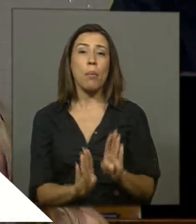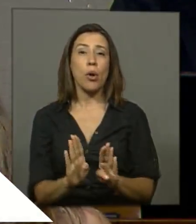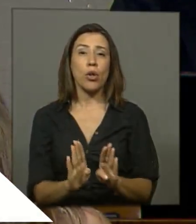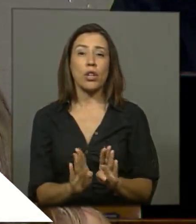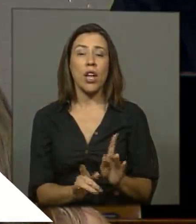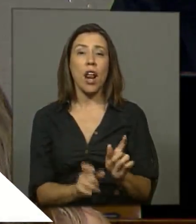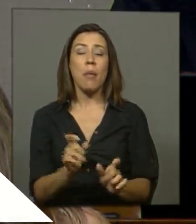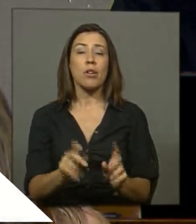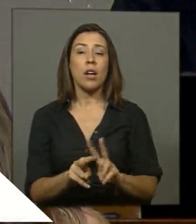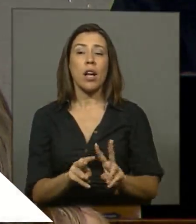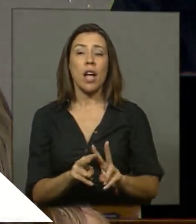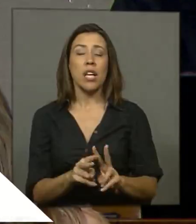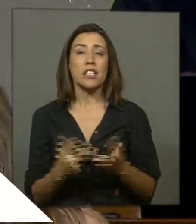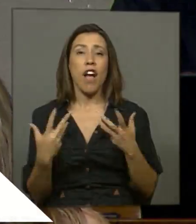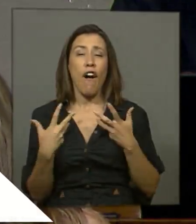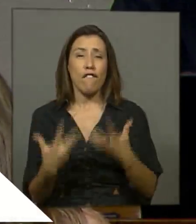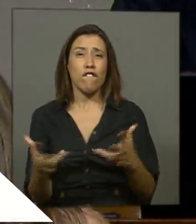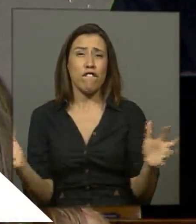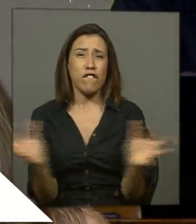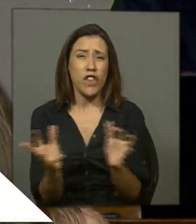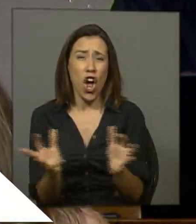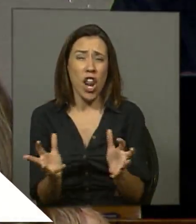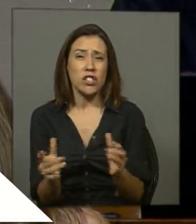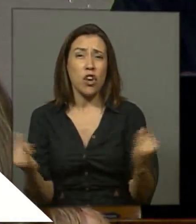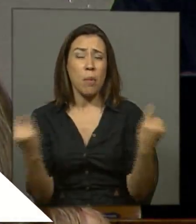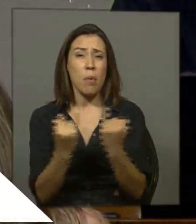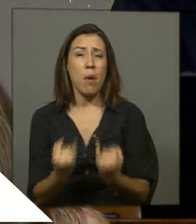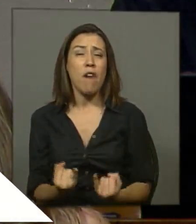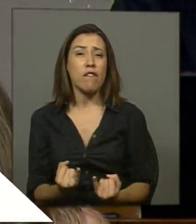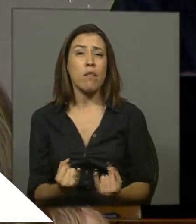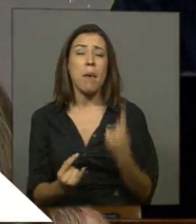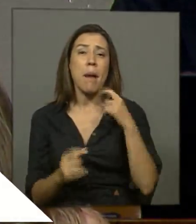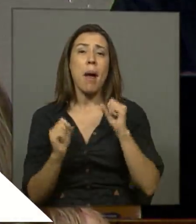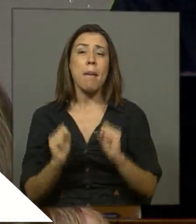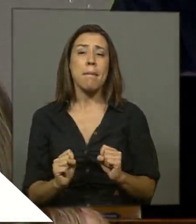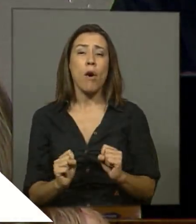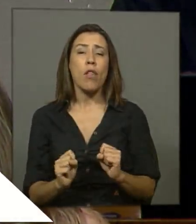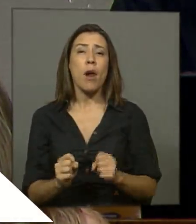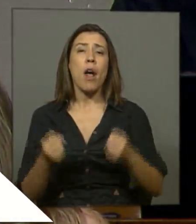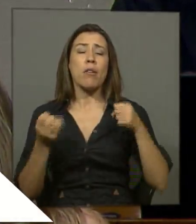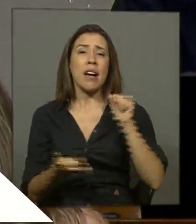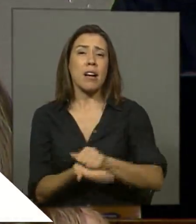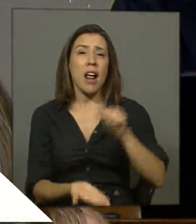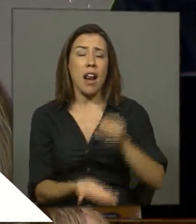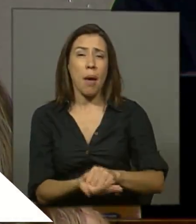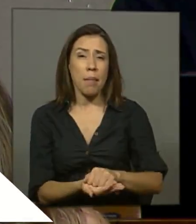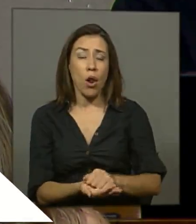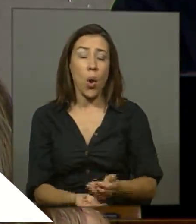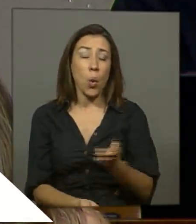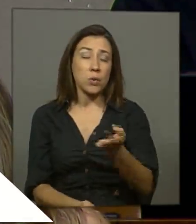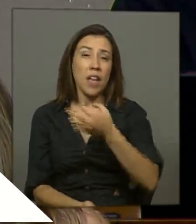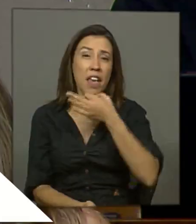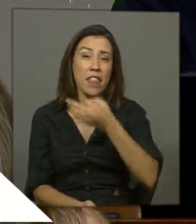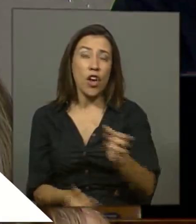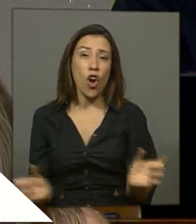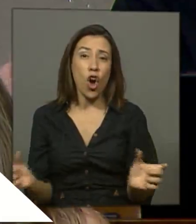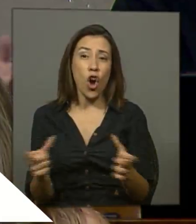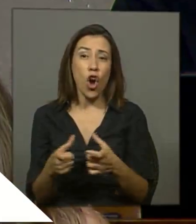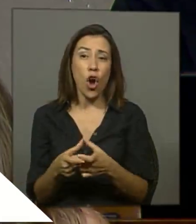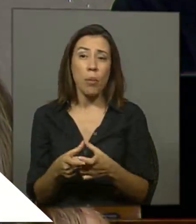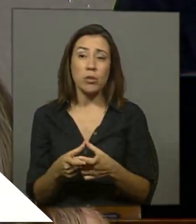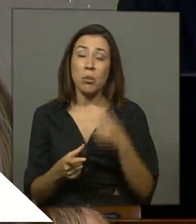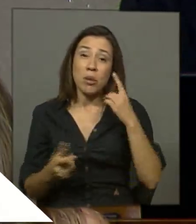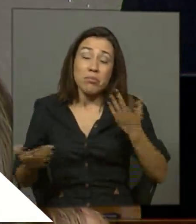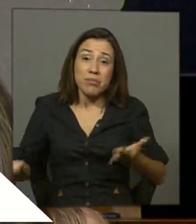a quienes ejercen la violencia como un mecanismo legítimo para poder protestar usted habla de la comisión pero